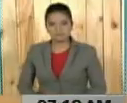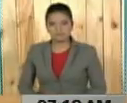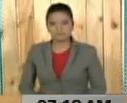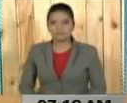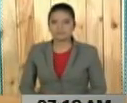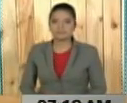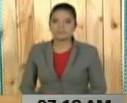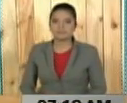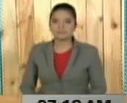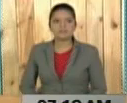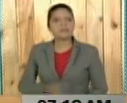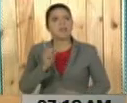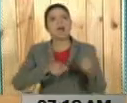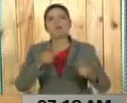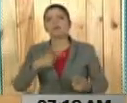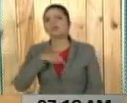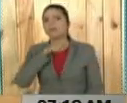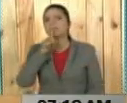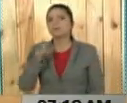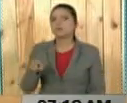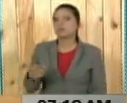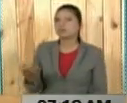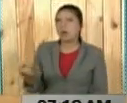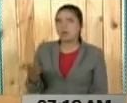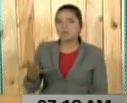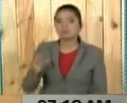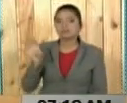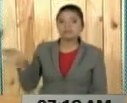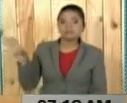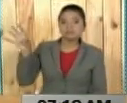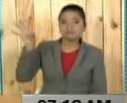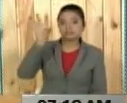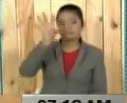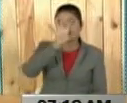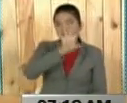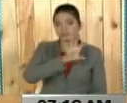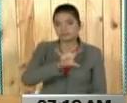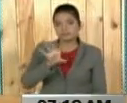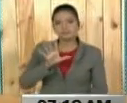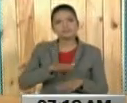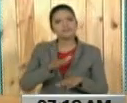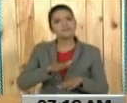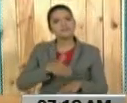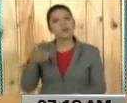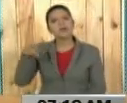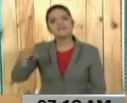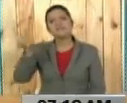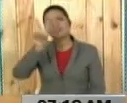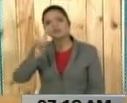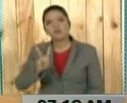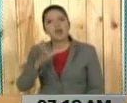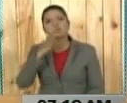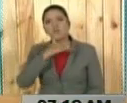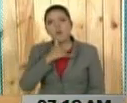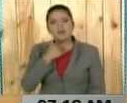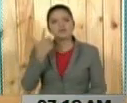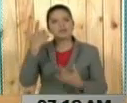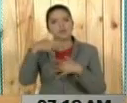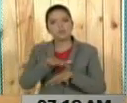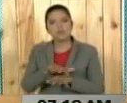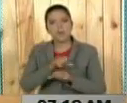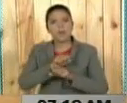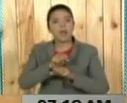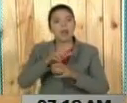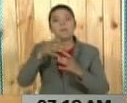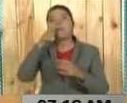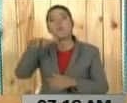Muchos se han preguntado desde los centros hegemónicos de poder, porque en Venezuela no se ha dado una implosión social, a